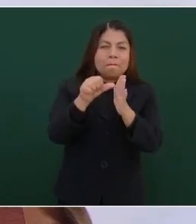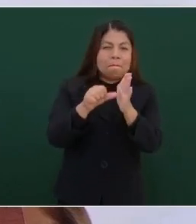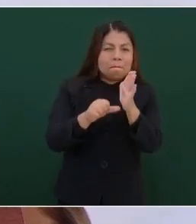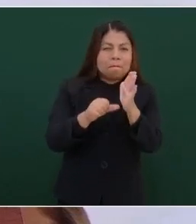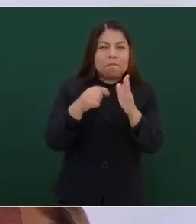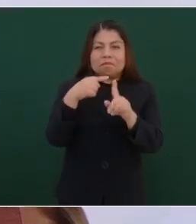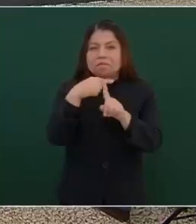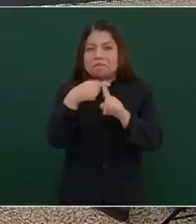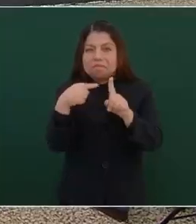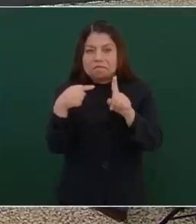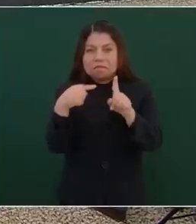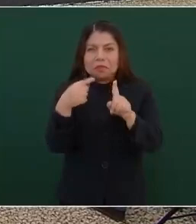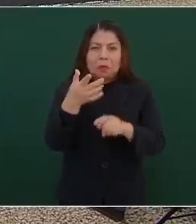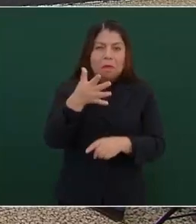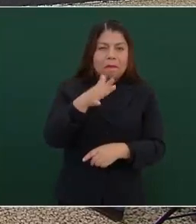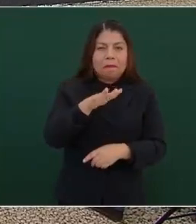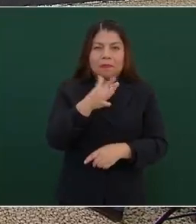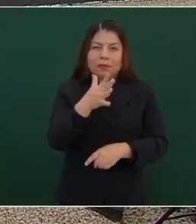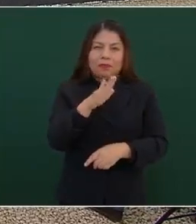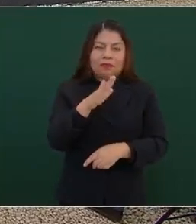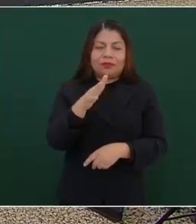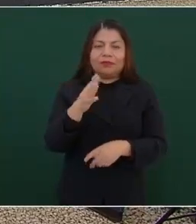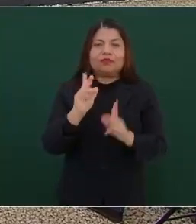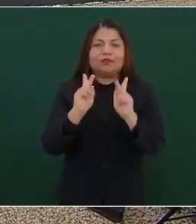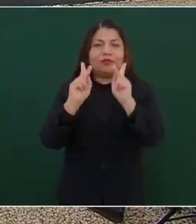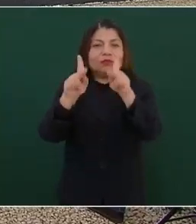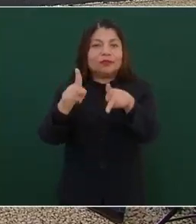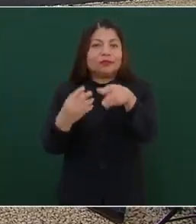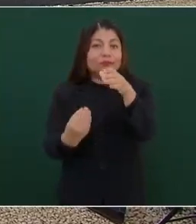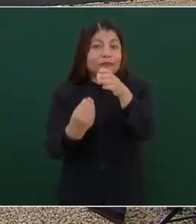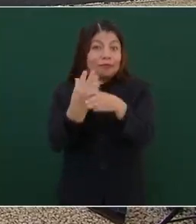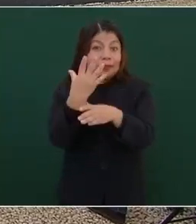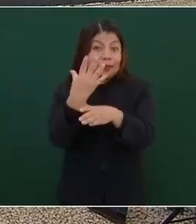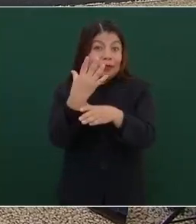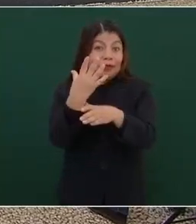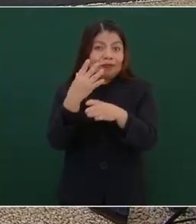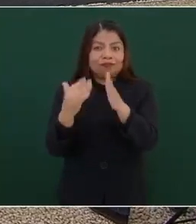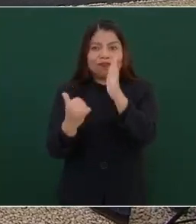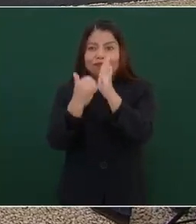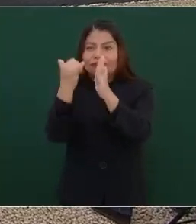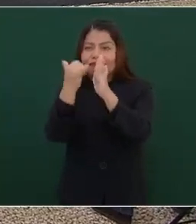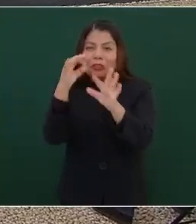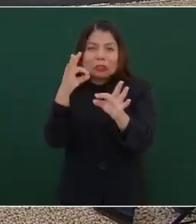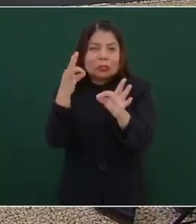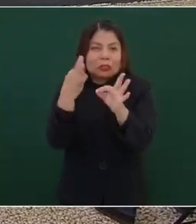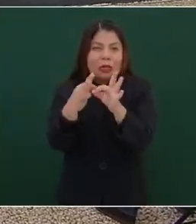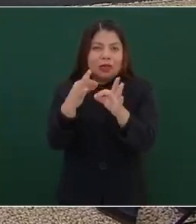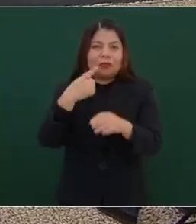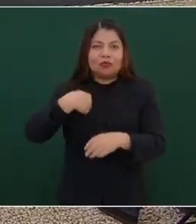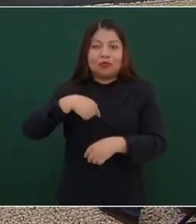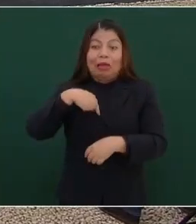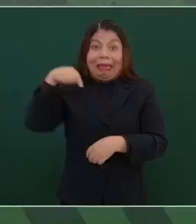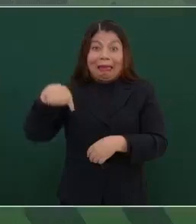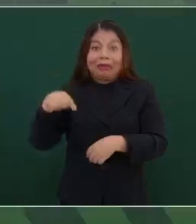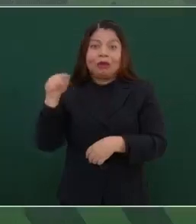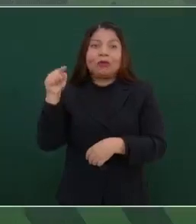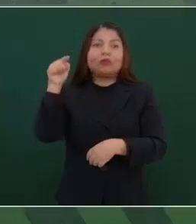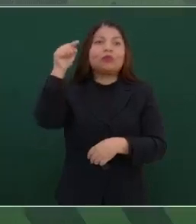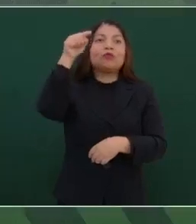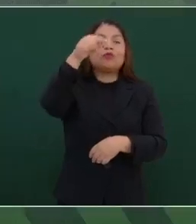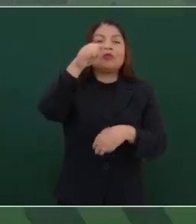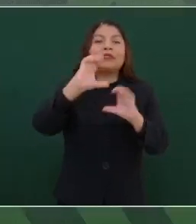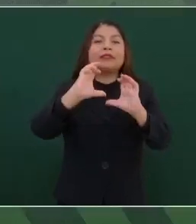medio va a estar el puente y vamos a poder pasar a Palenque y vamos a poder inaugurar el